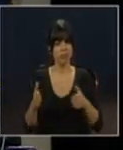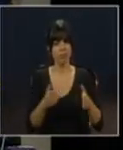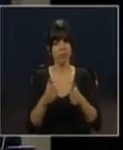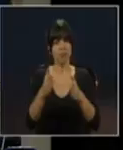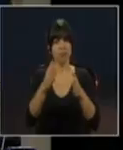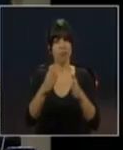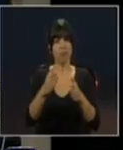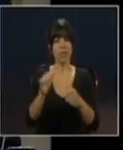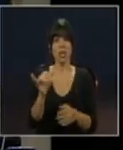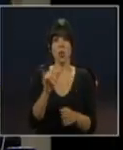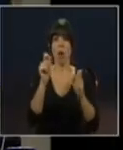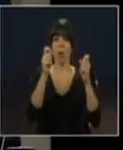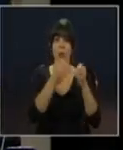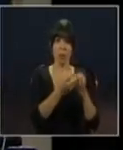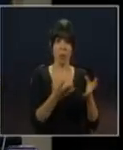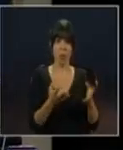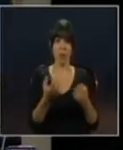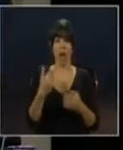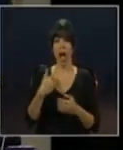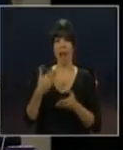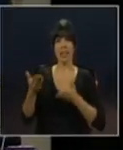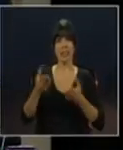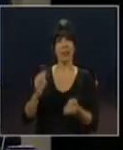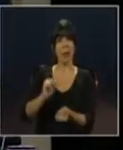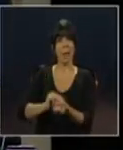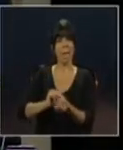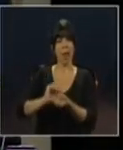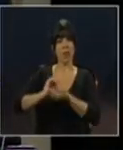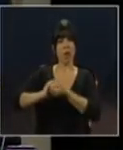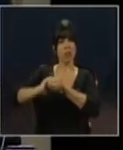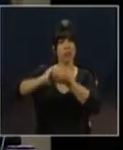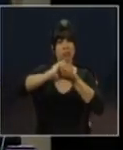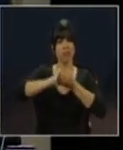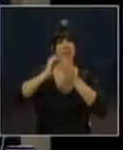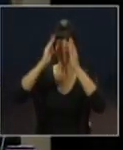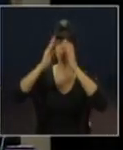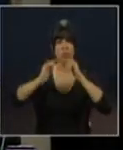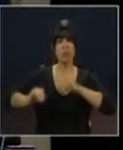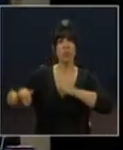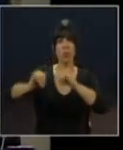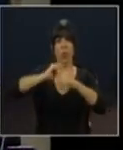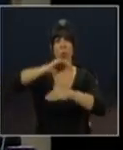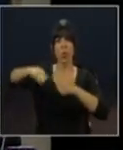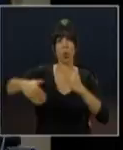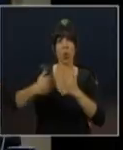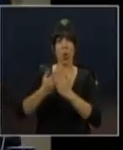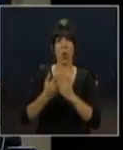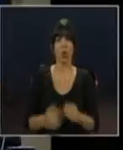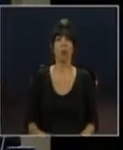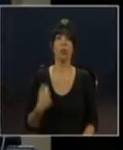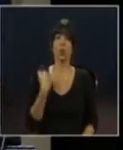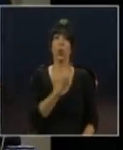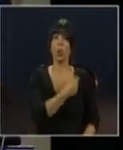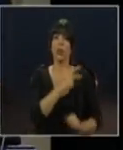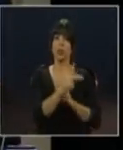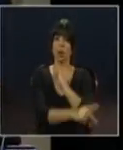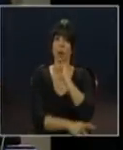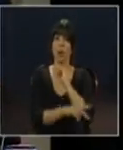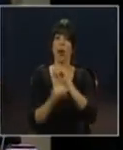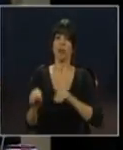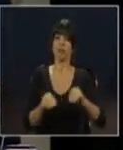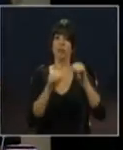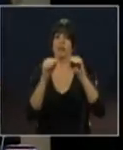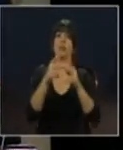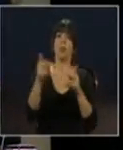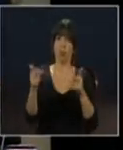educación pública, el contar con servicios médicos solidarios y de cobertura universal coloca a nuestro país en un lugar de